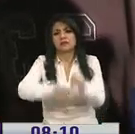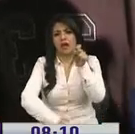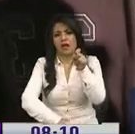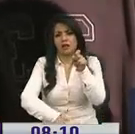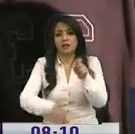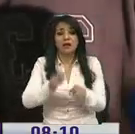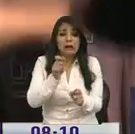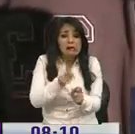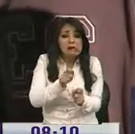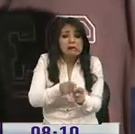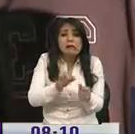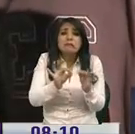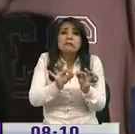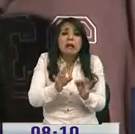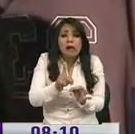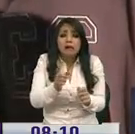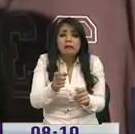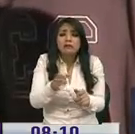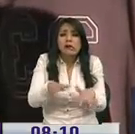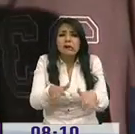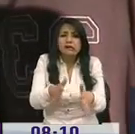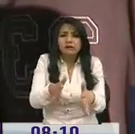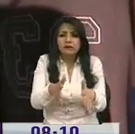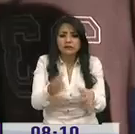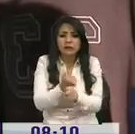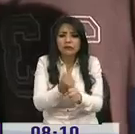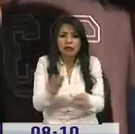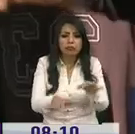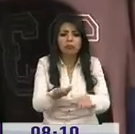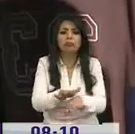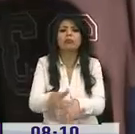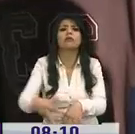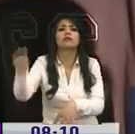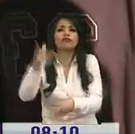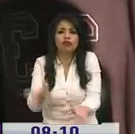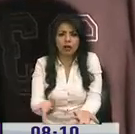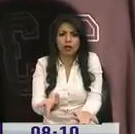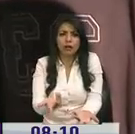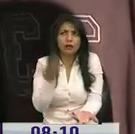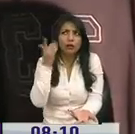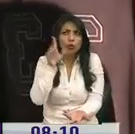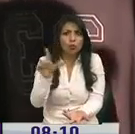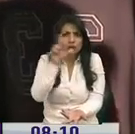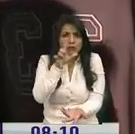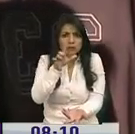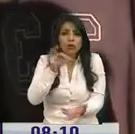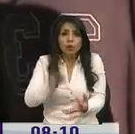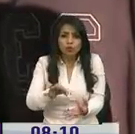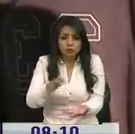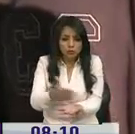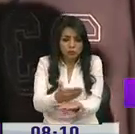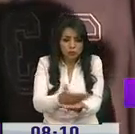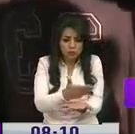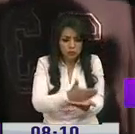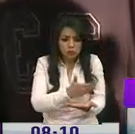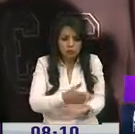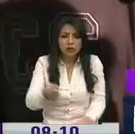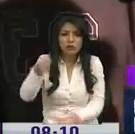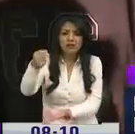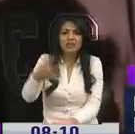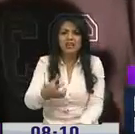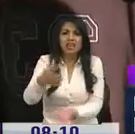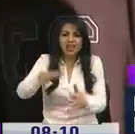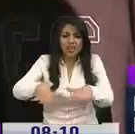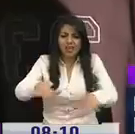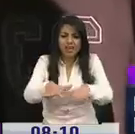Dejan a medias, ahí dejaron amontonado la tierra. Los vecinos el día lunes nomás sacaron de ahí como unos 10 costales de